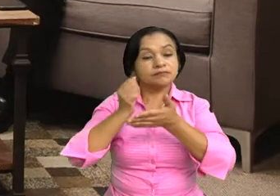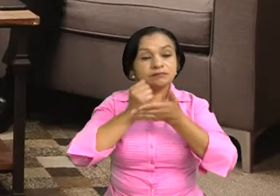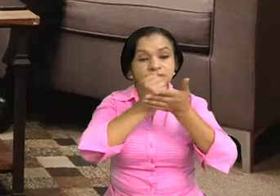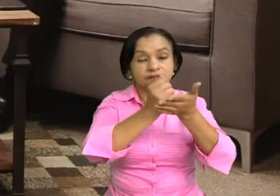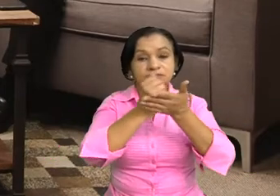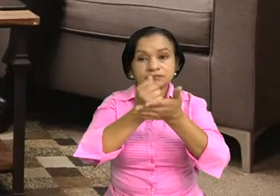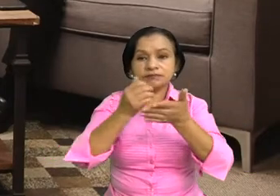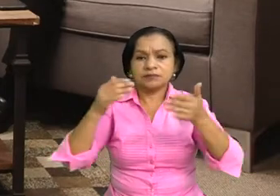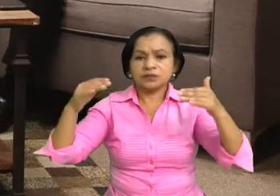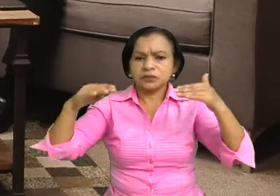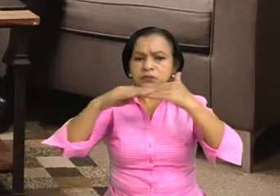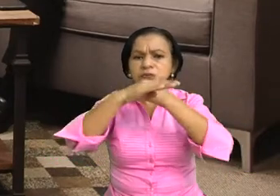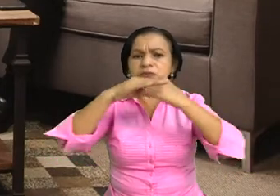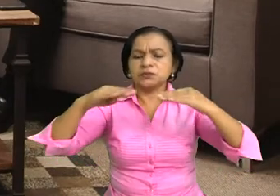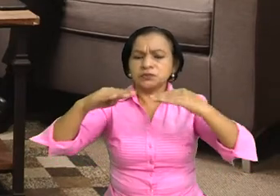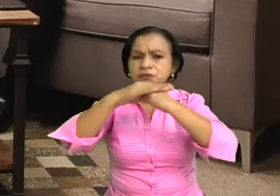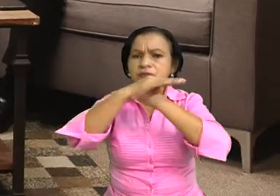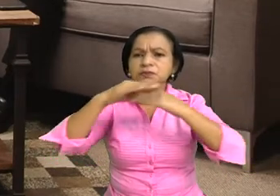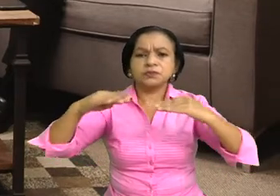tránsito fluido